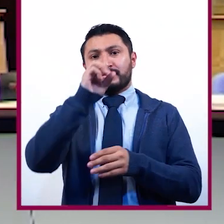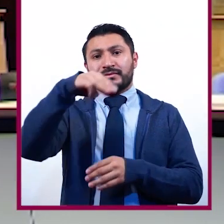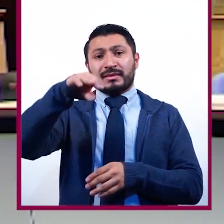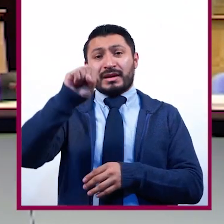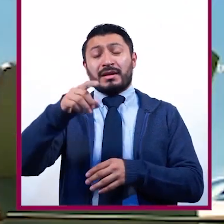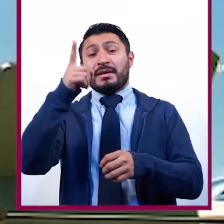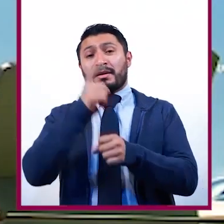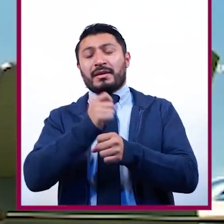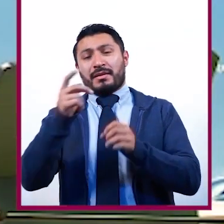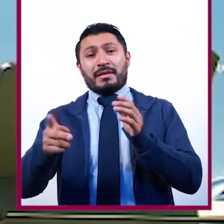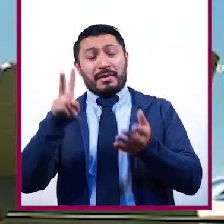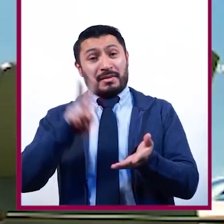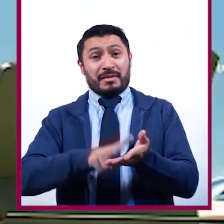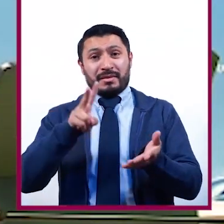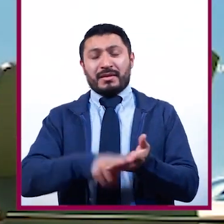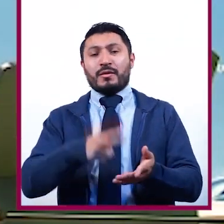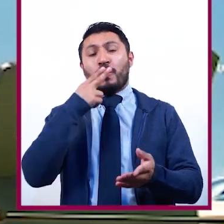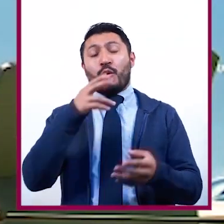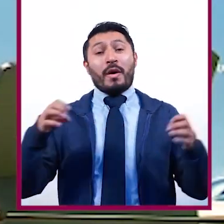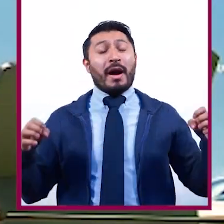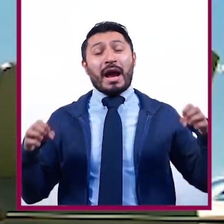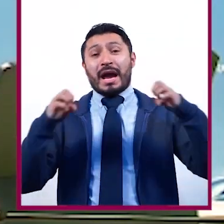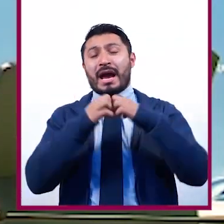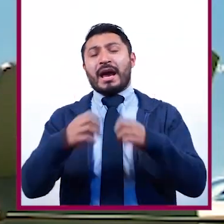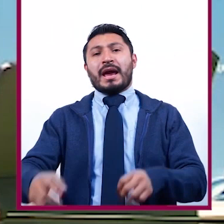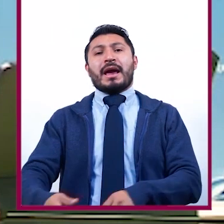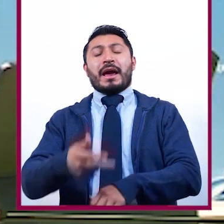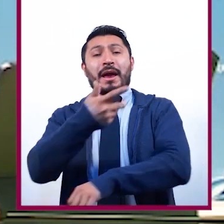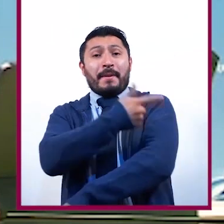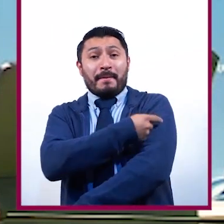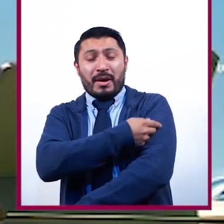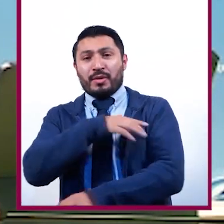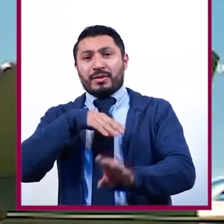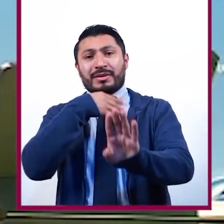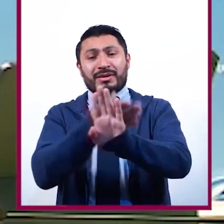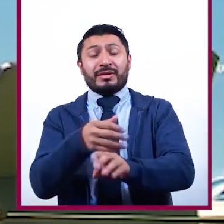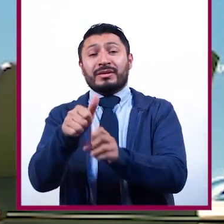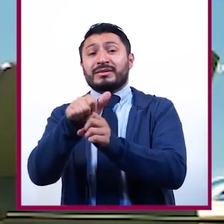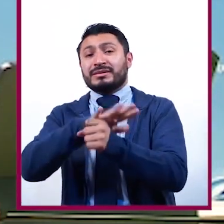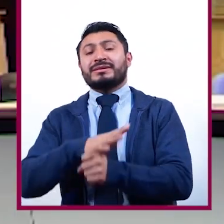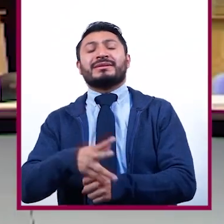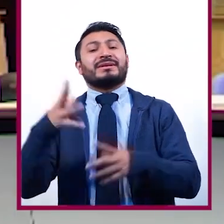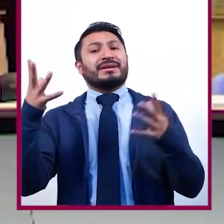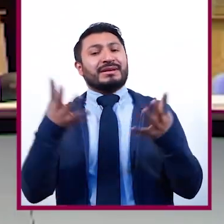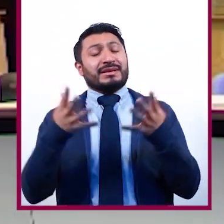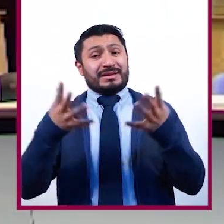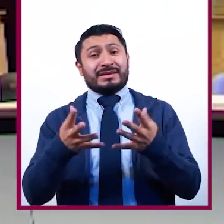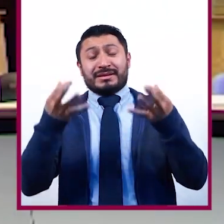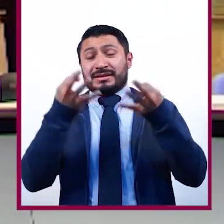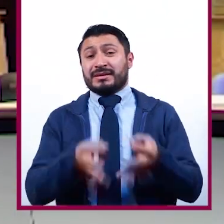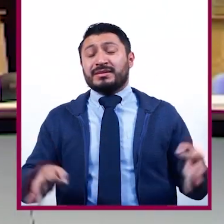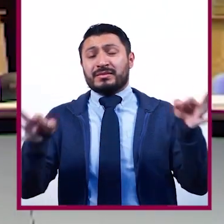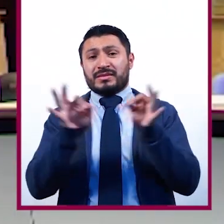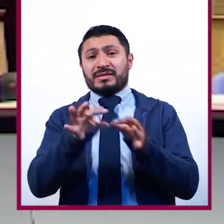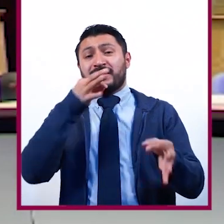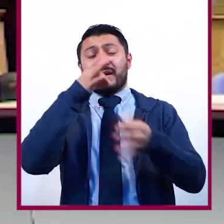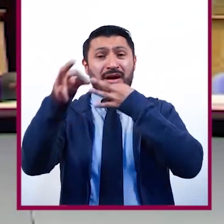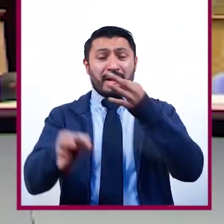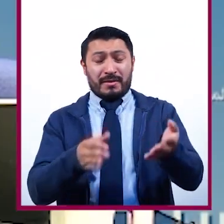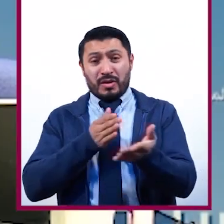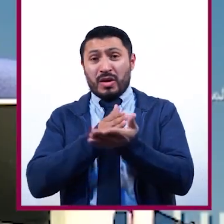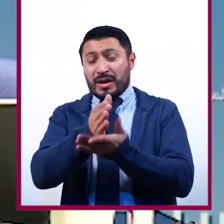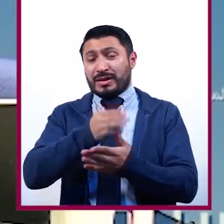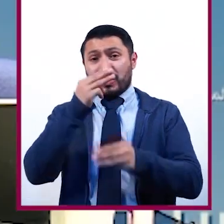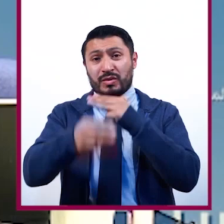OMS publica su primera validación para uso de emergencias de la vacuna contra COVID-19 y hace hincapié en la necesidad de